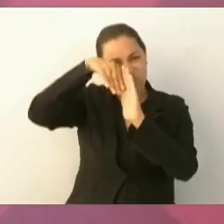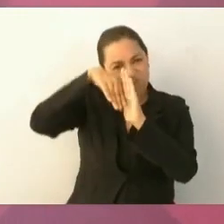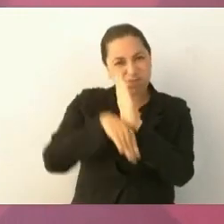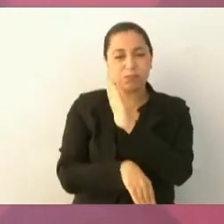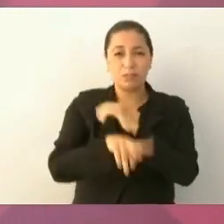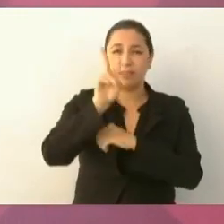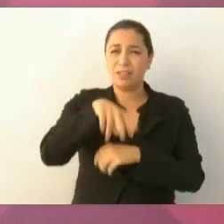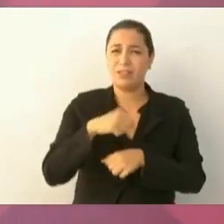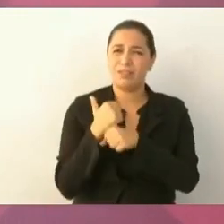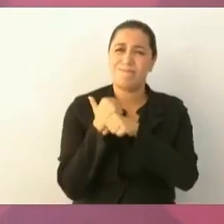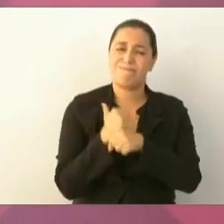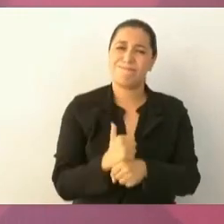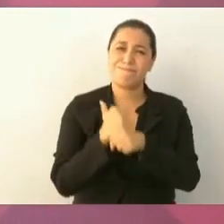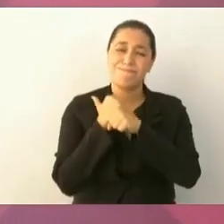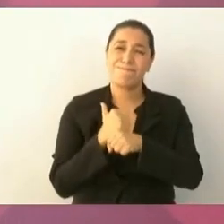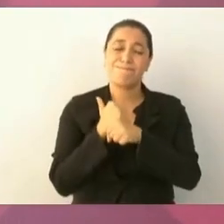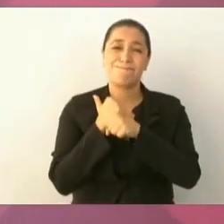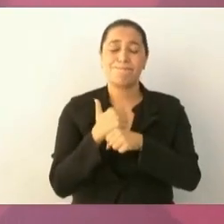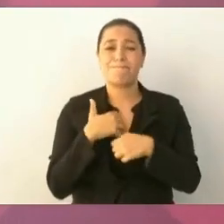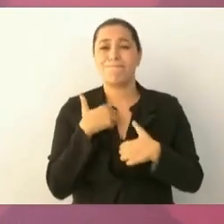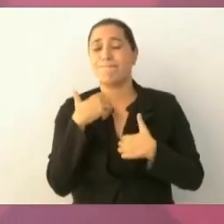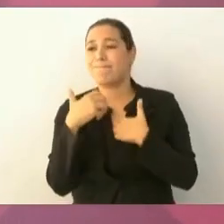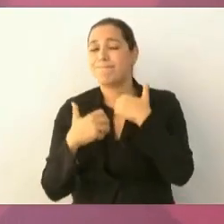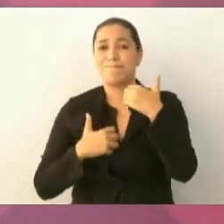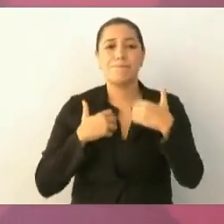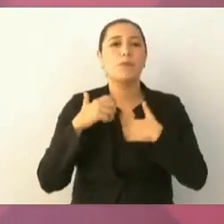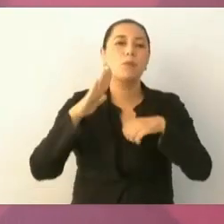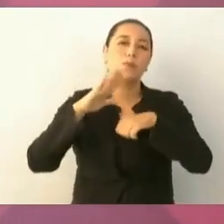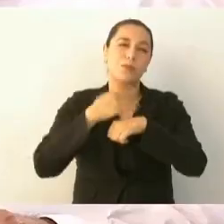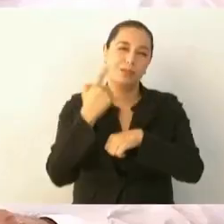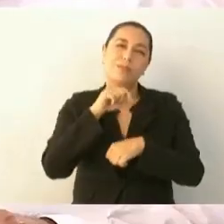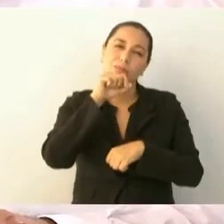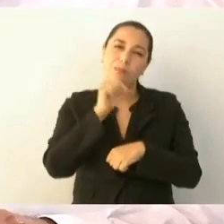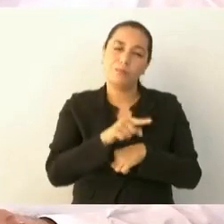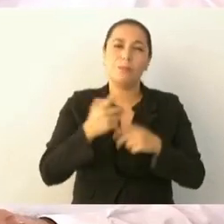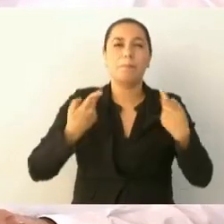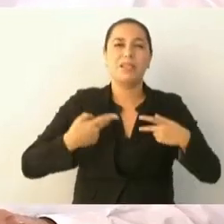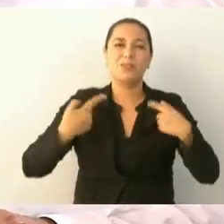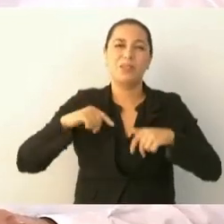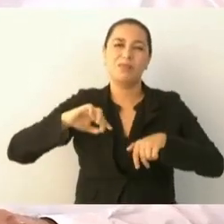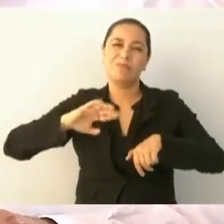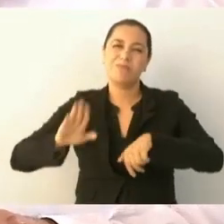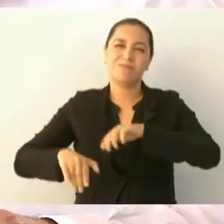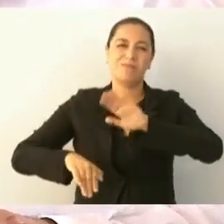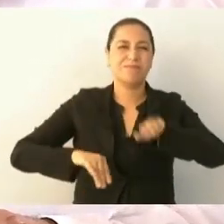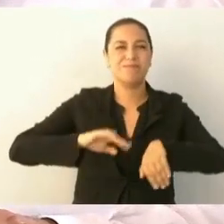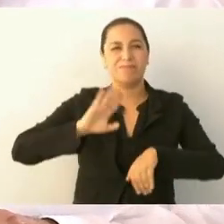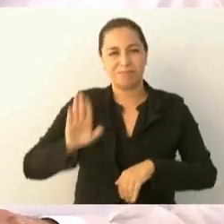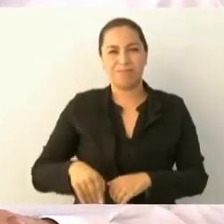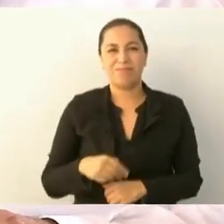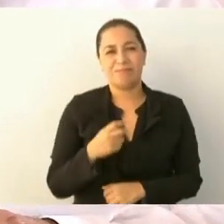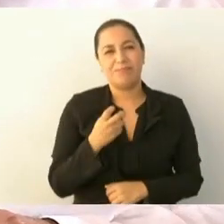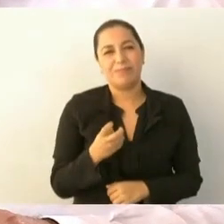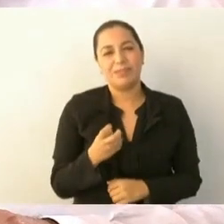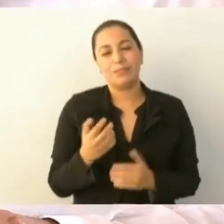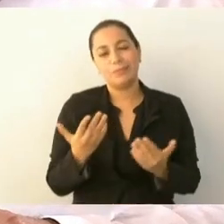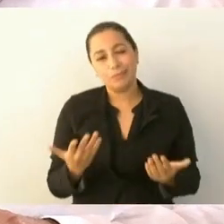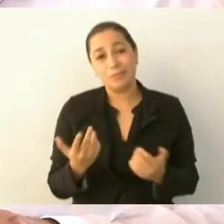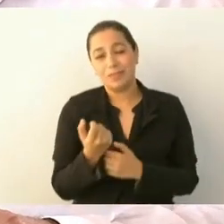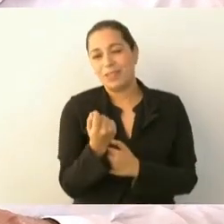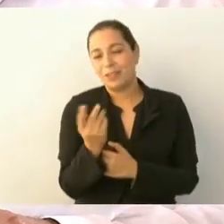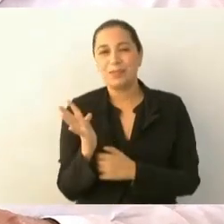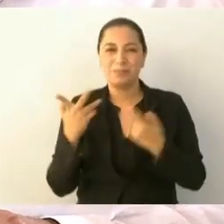padeció, sobre todo por la pérdida de vidas humanas. Nuestros paisanos